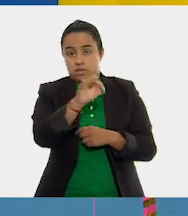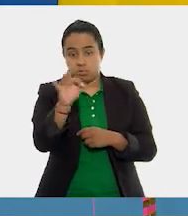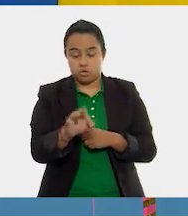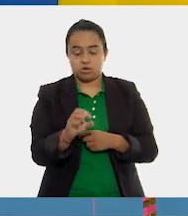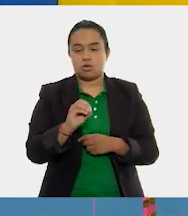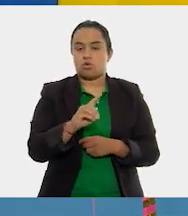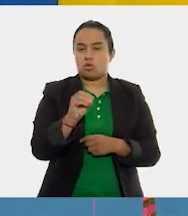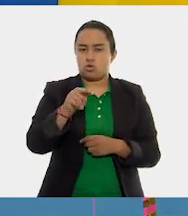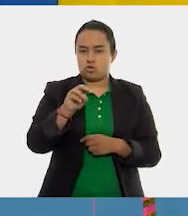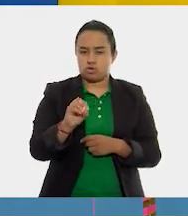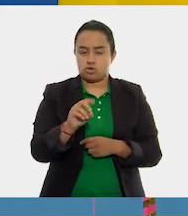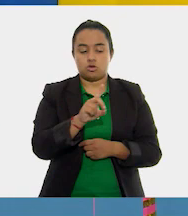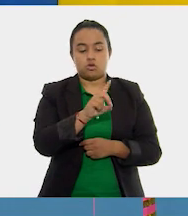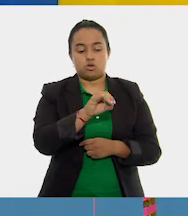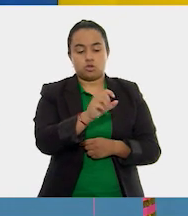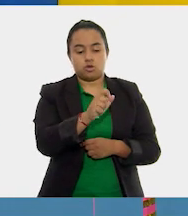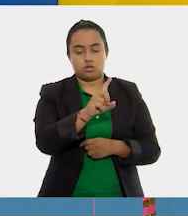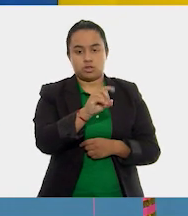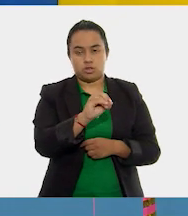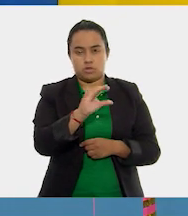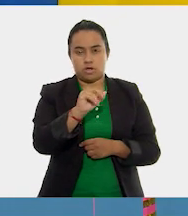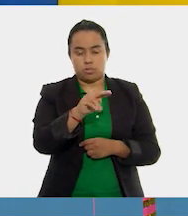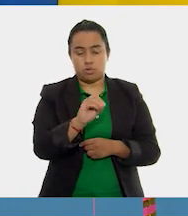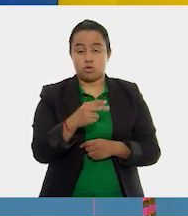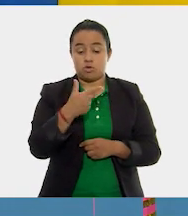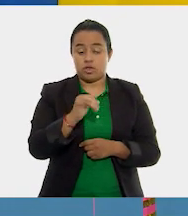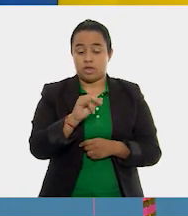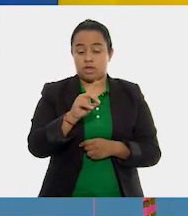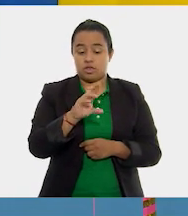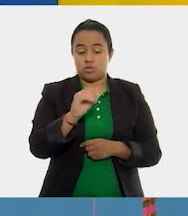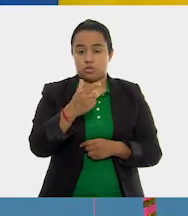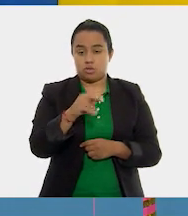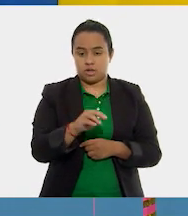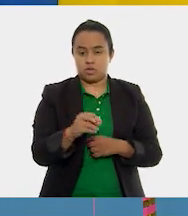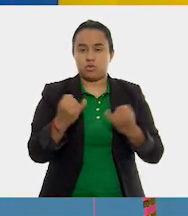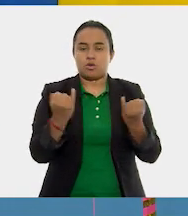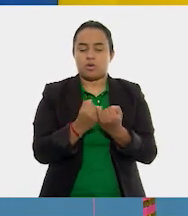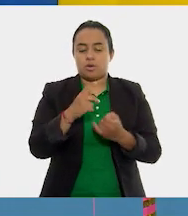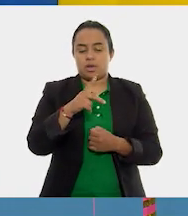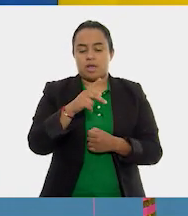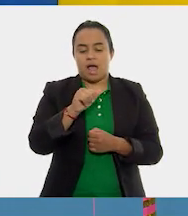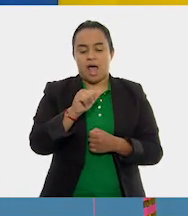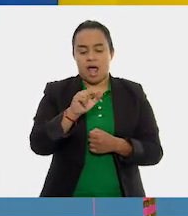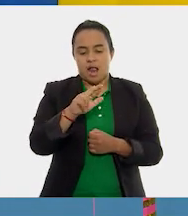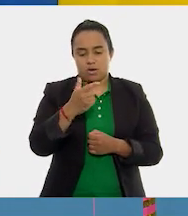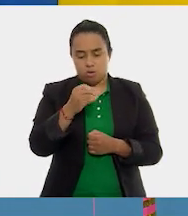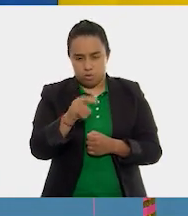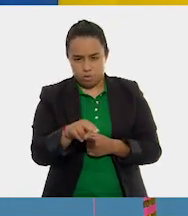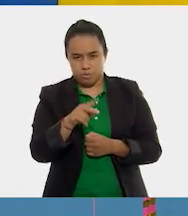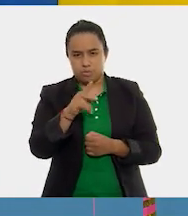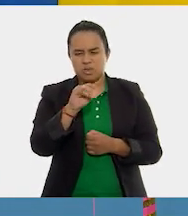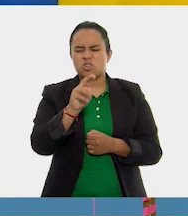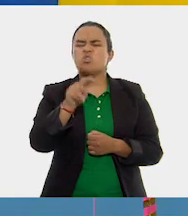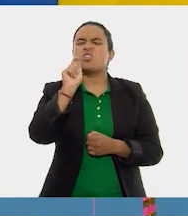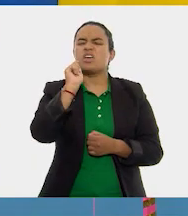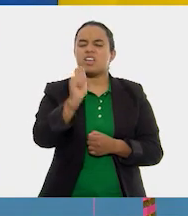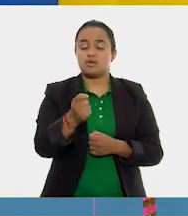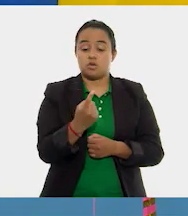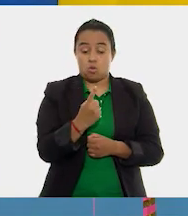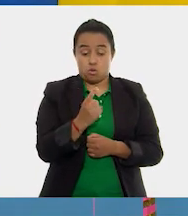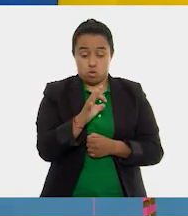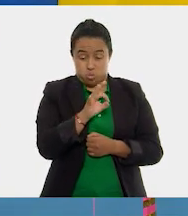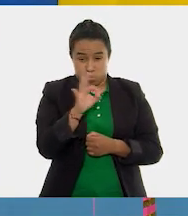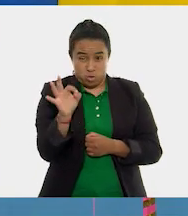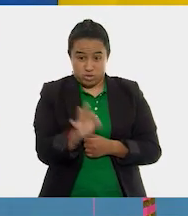ozono, dióxido de carbono, hidrógeno y gases como el criptón, argón, es decir, el